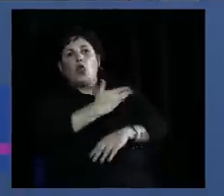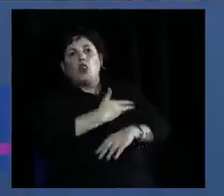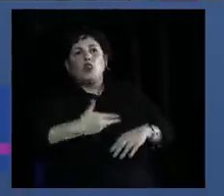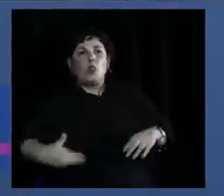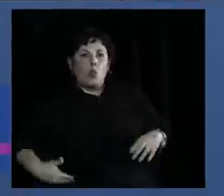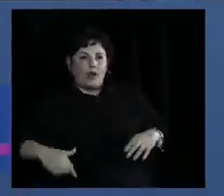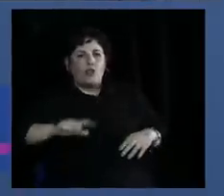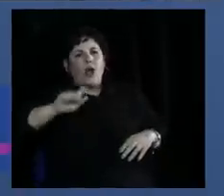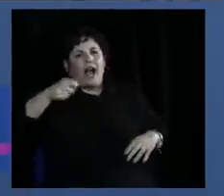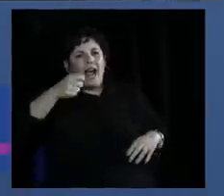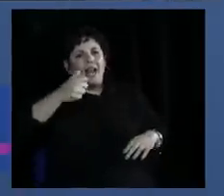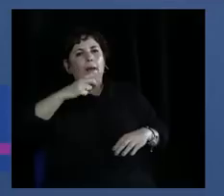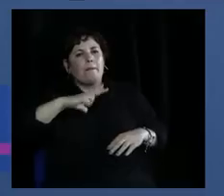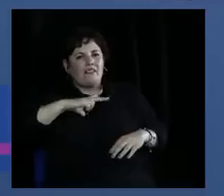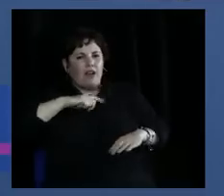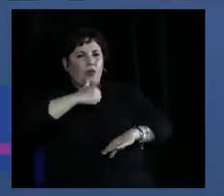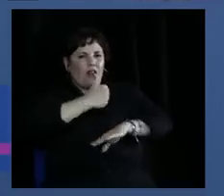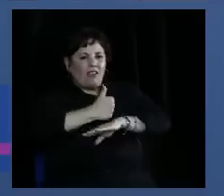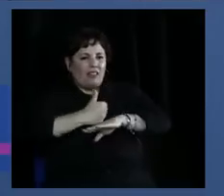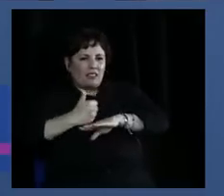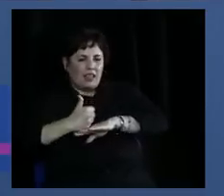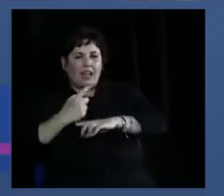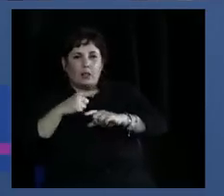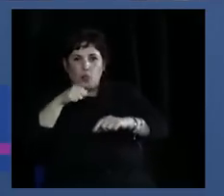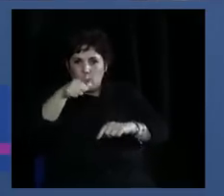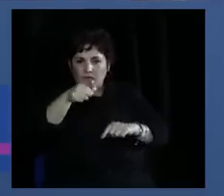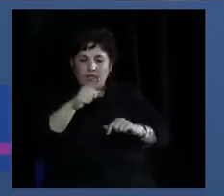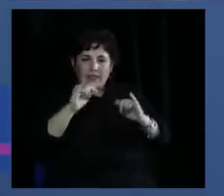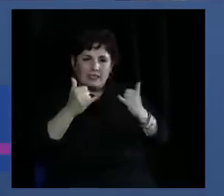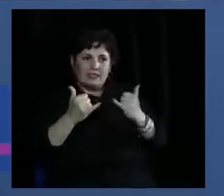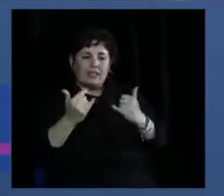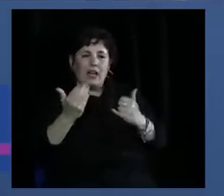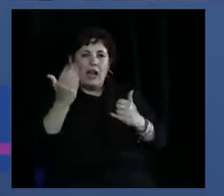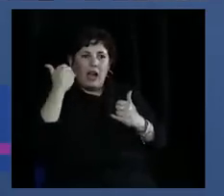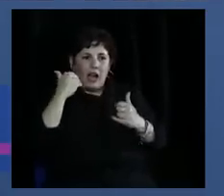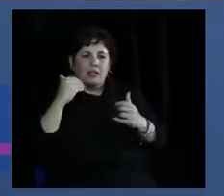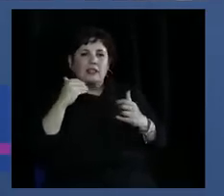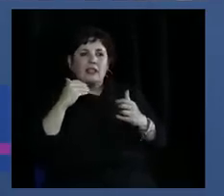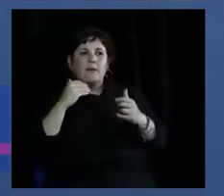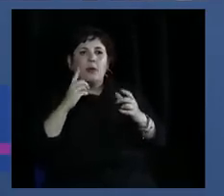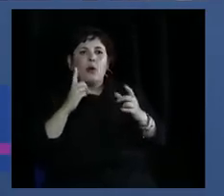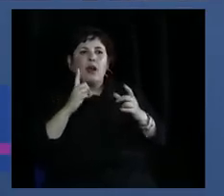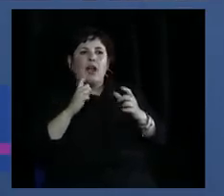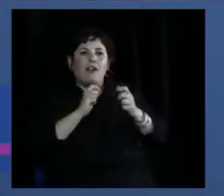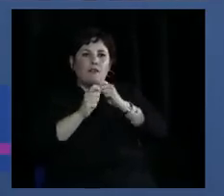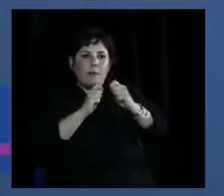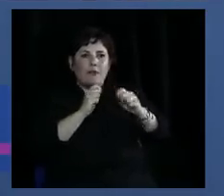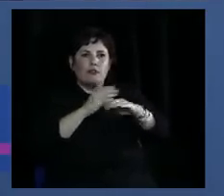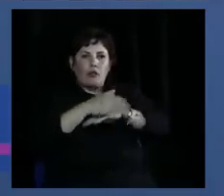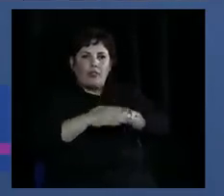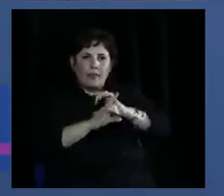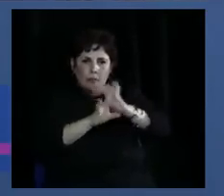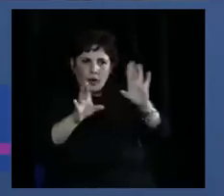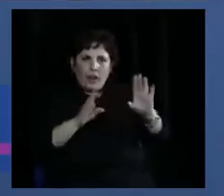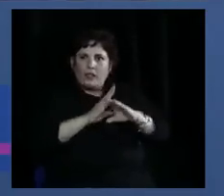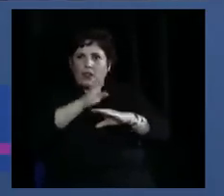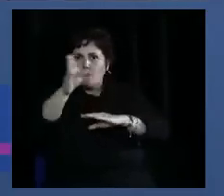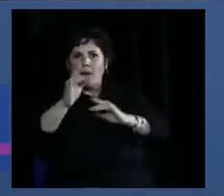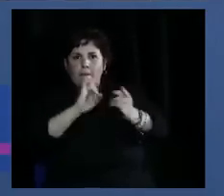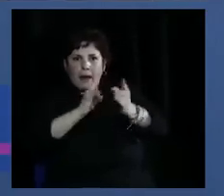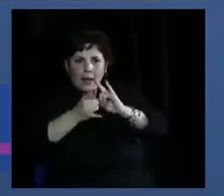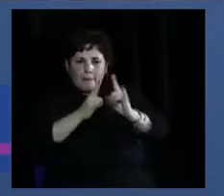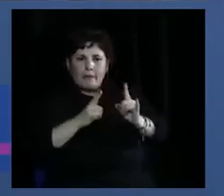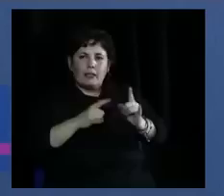canales privados. Entonces, Cainfo también en su momento con la Coalición por una Comunicación Democrática fue al Parlamento y esgrimió